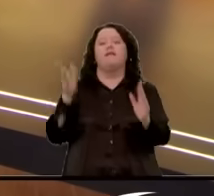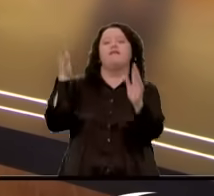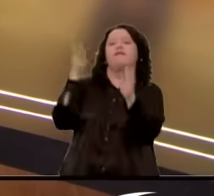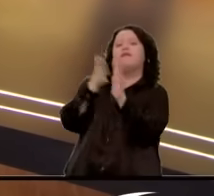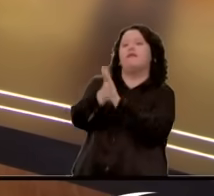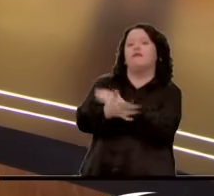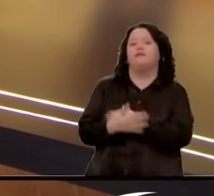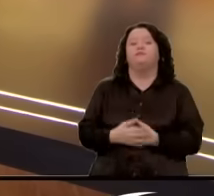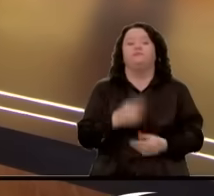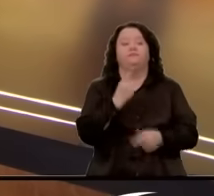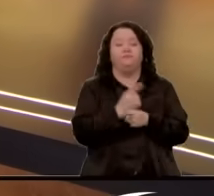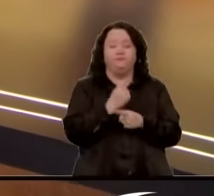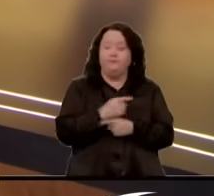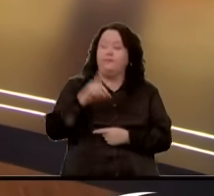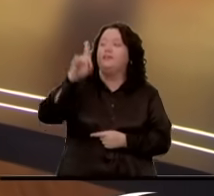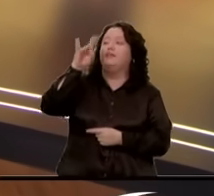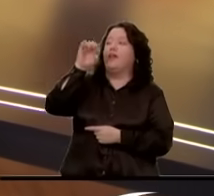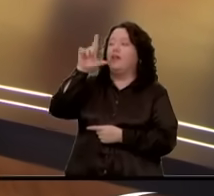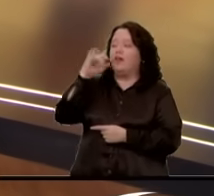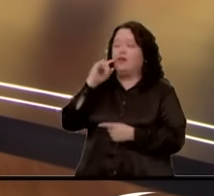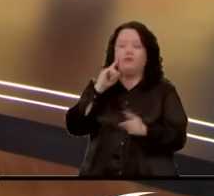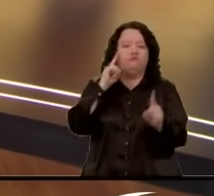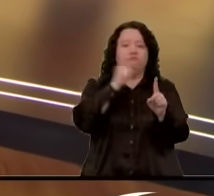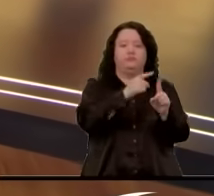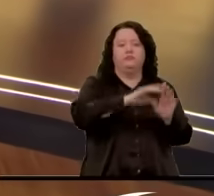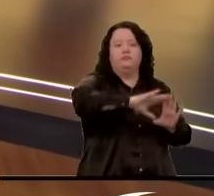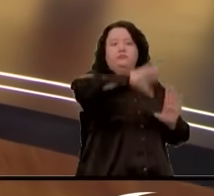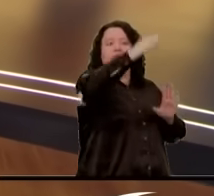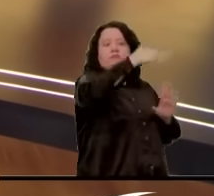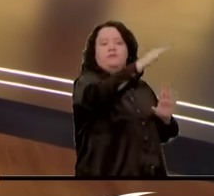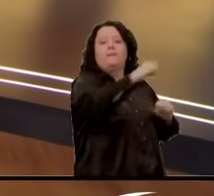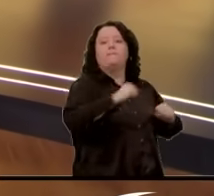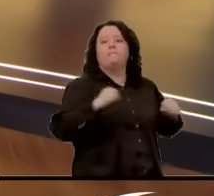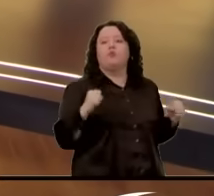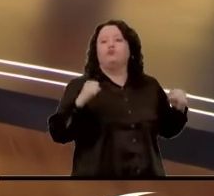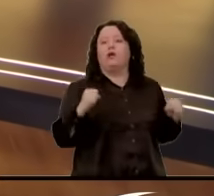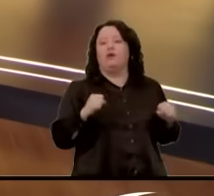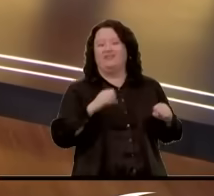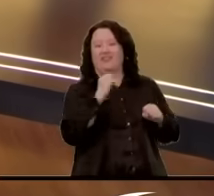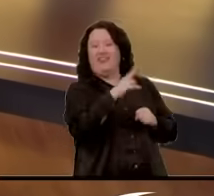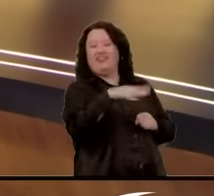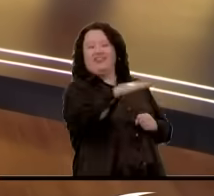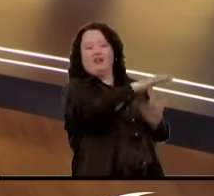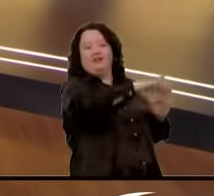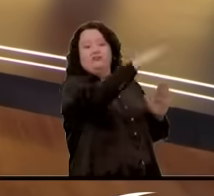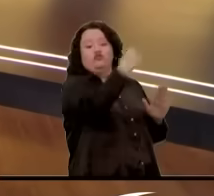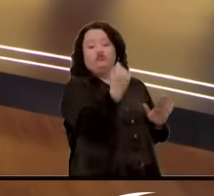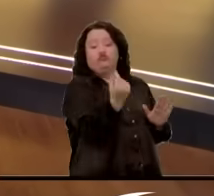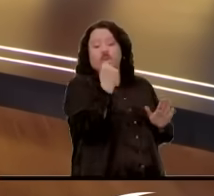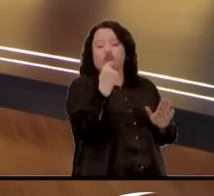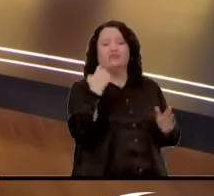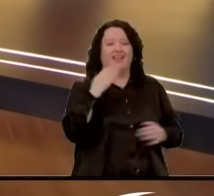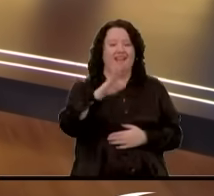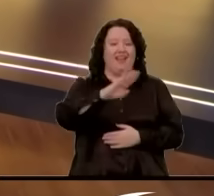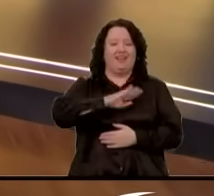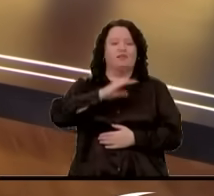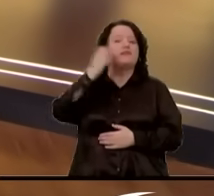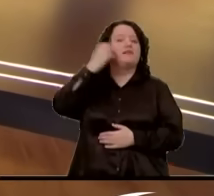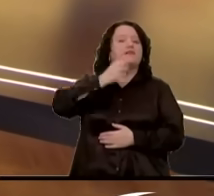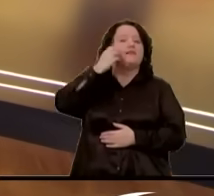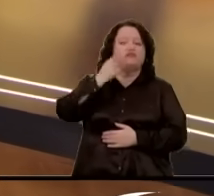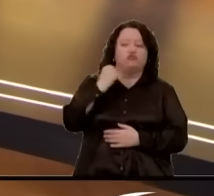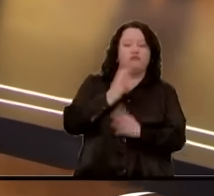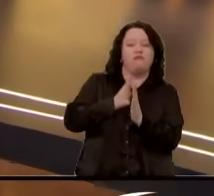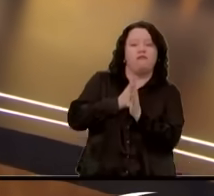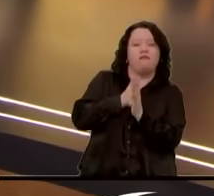Daniel, y mientras tanto, nos vamos de inmediato a los cerros orientales de Bogotá, porque en las últimas horas el alcalde mayor Carlos Fernando Galán dijo